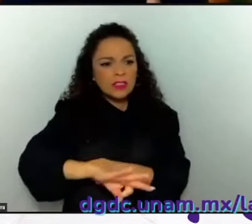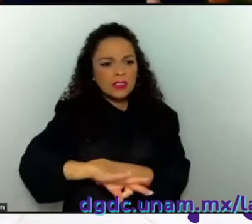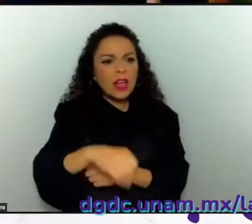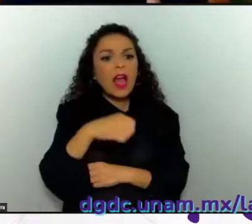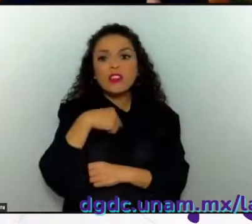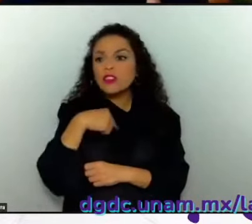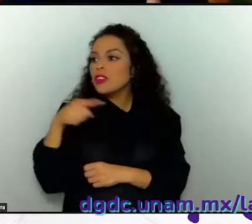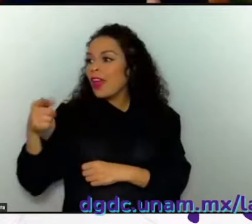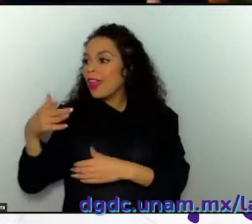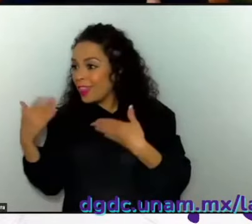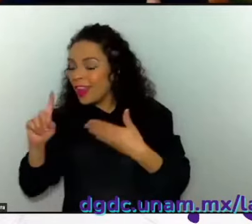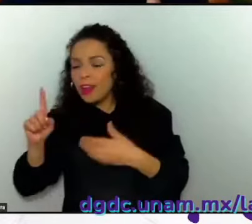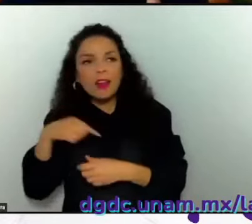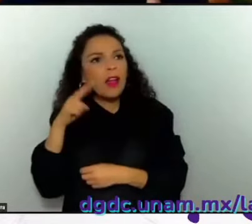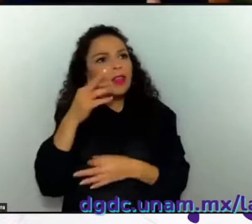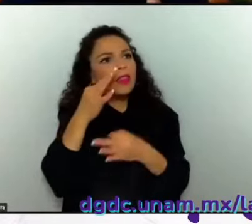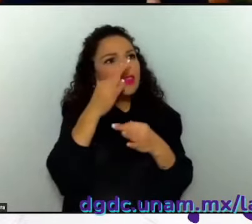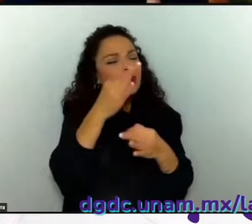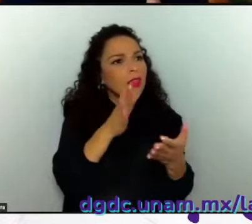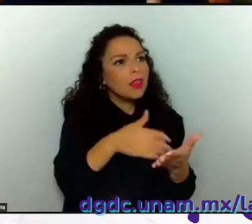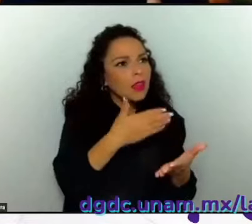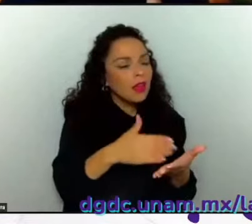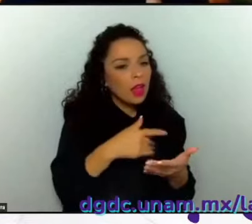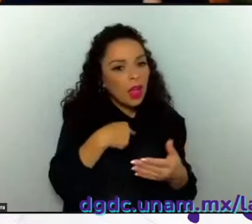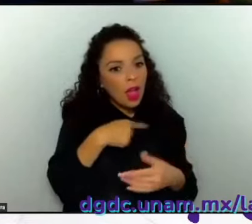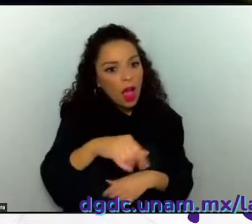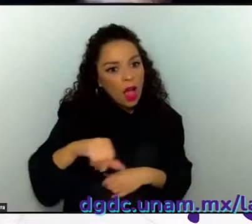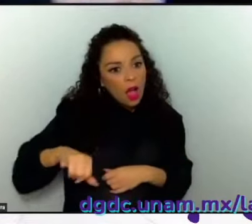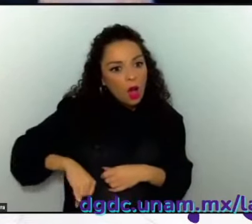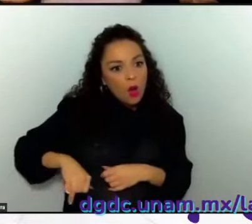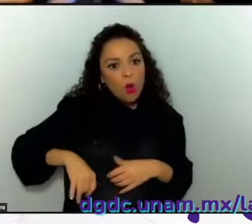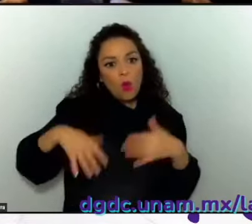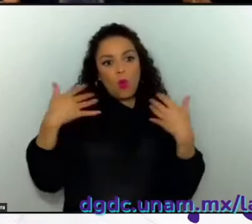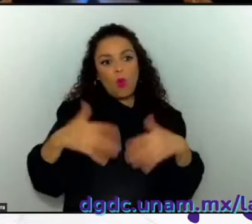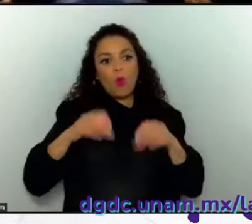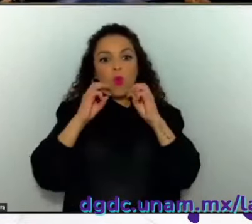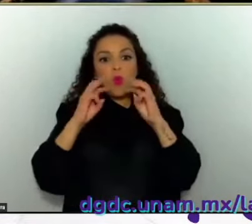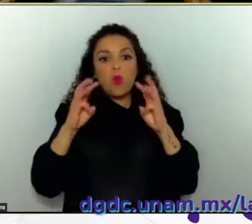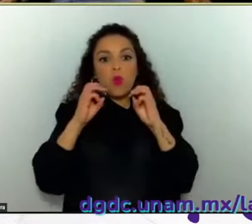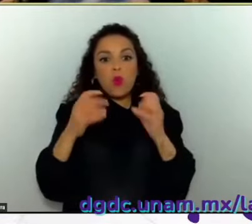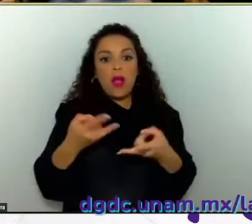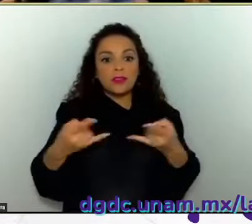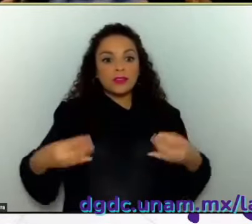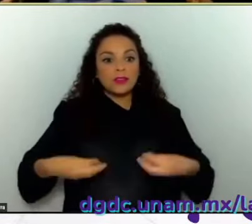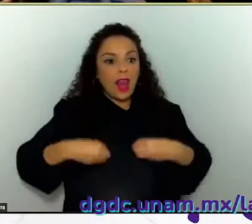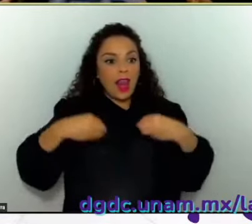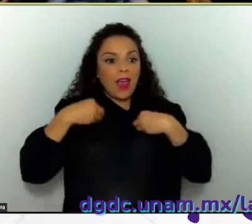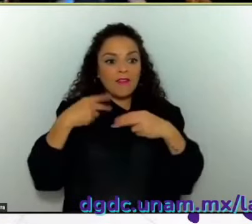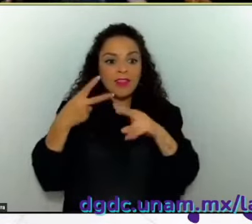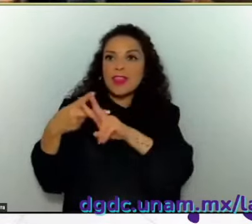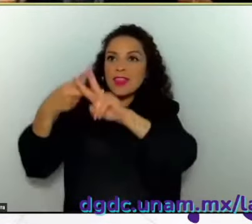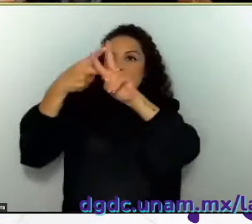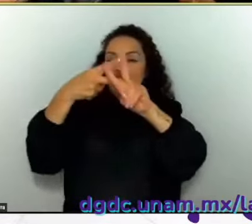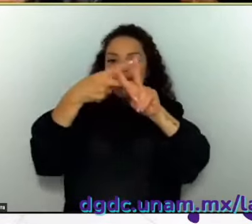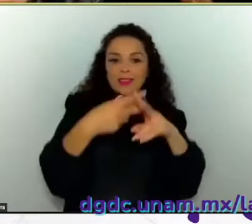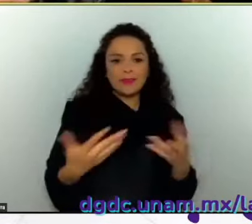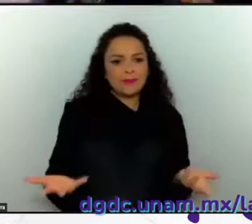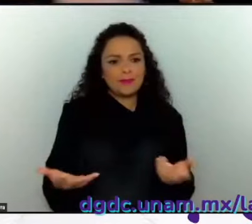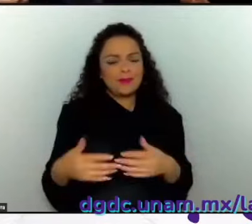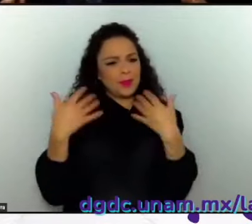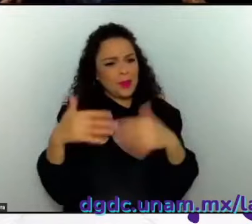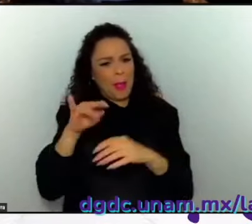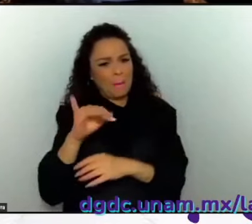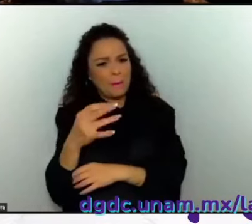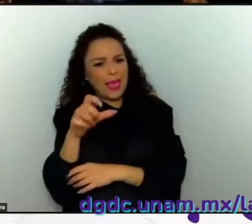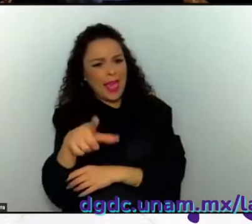libro y me quedé fascinado con la historia de la vida de las estrellas. ¡Horror, Miguel! Eres un sí. Ñoño que dedica sí. Su